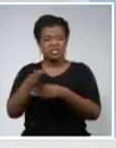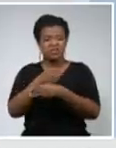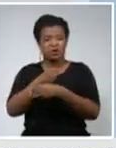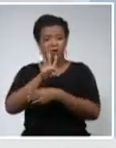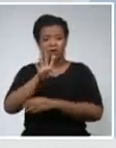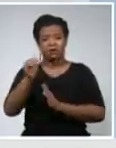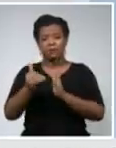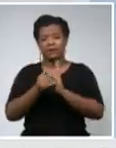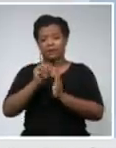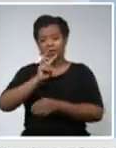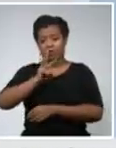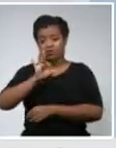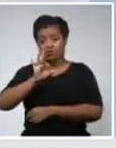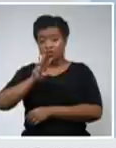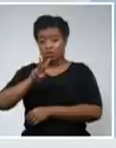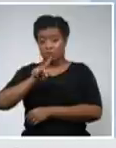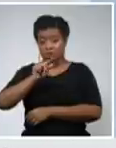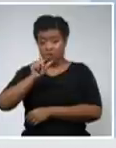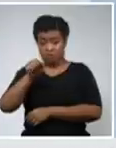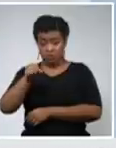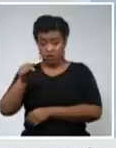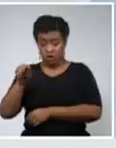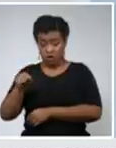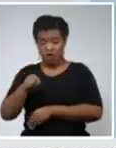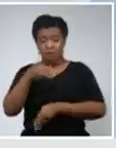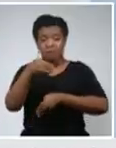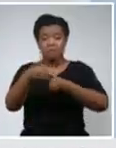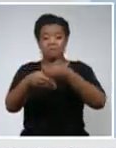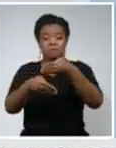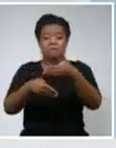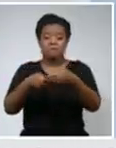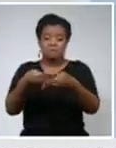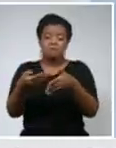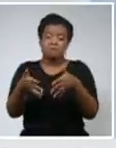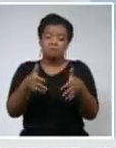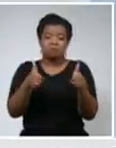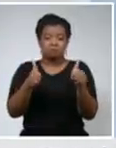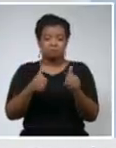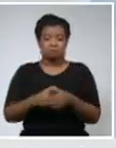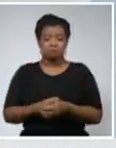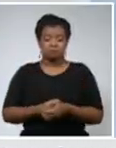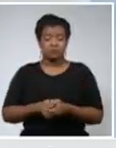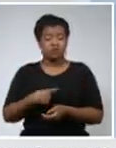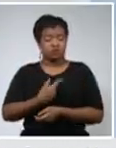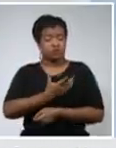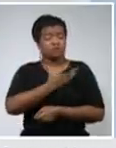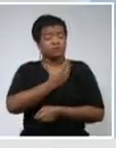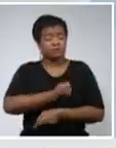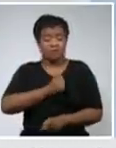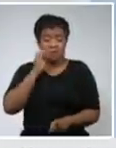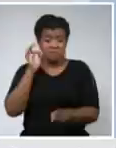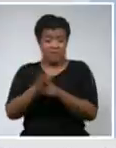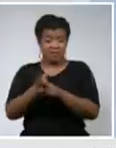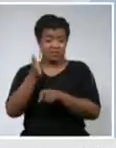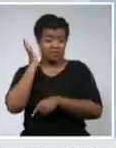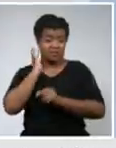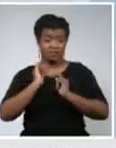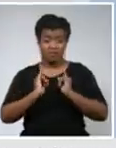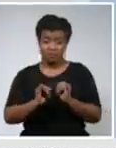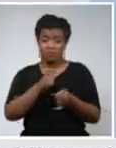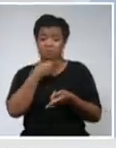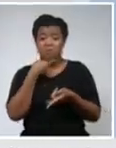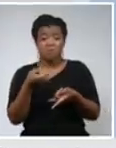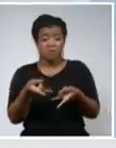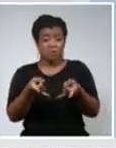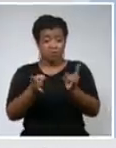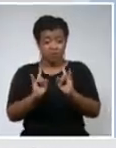4.382, con una evolución clínica estable. Lamentamos al inicio de la conferencia el fallecimiento de